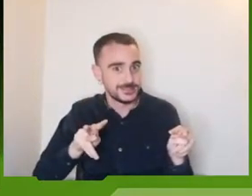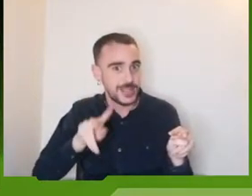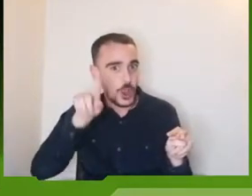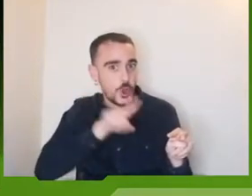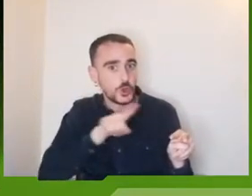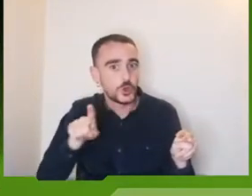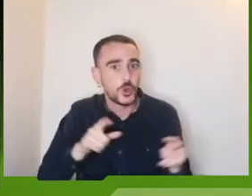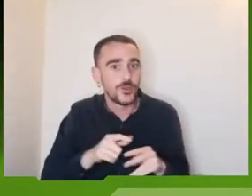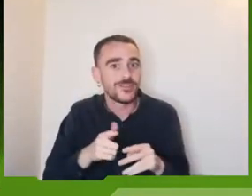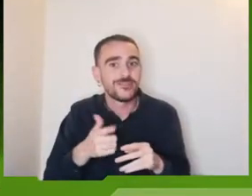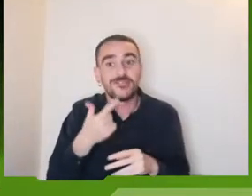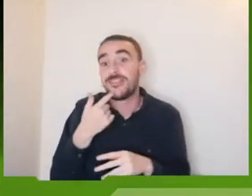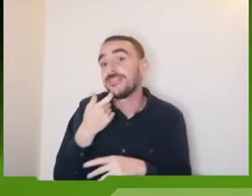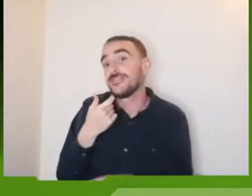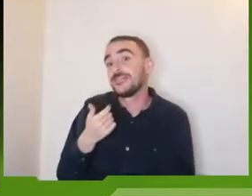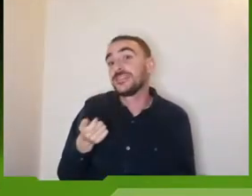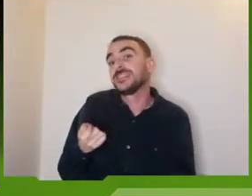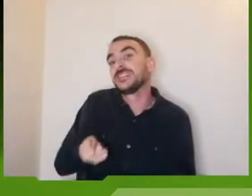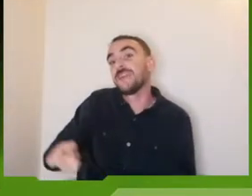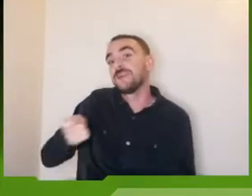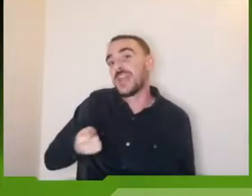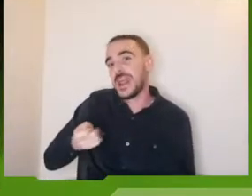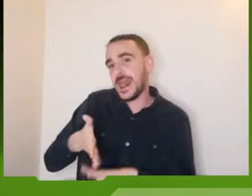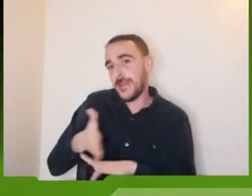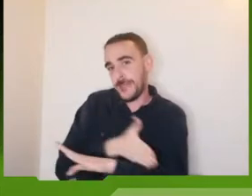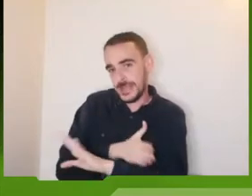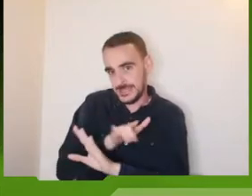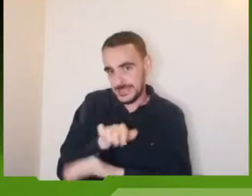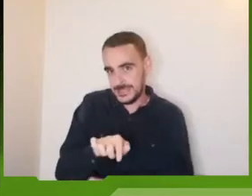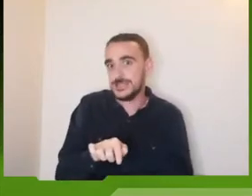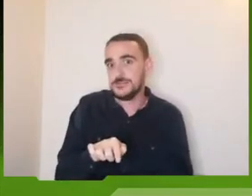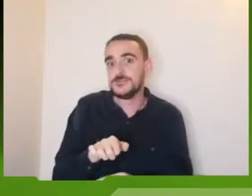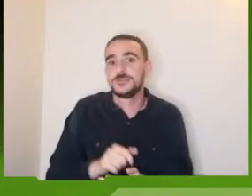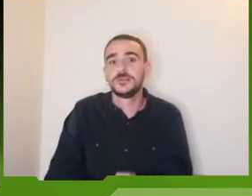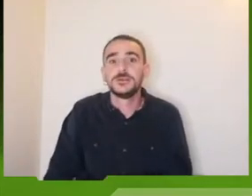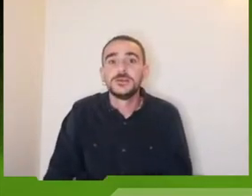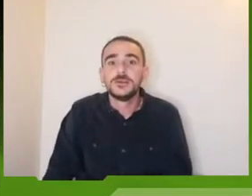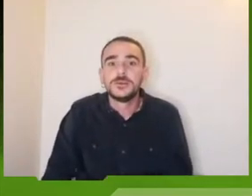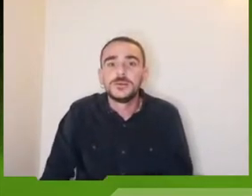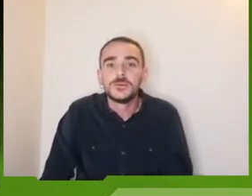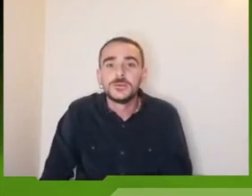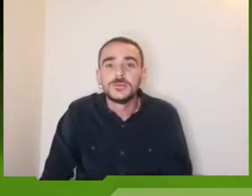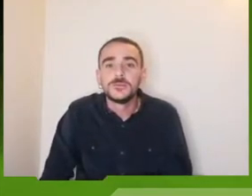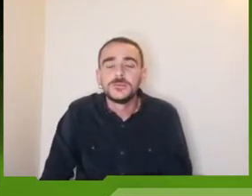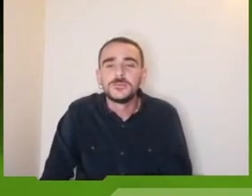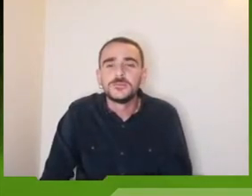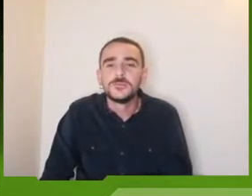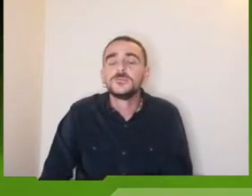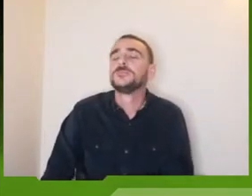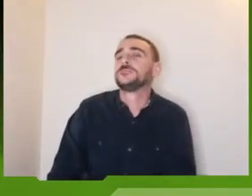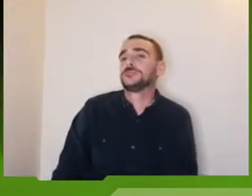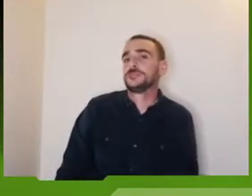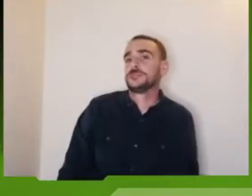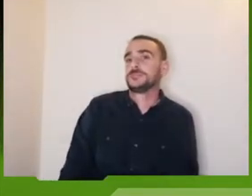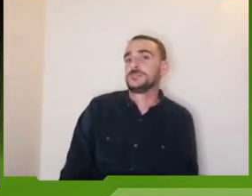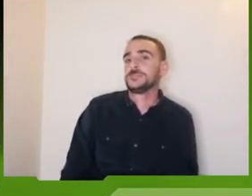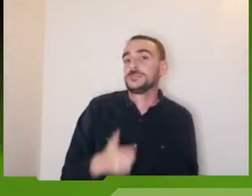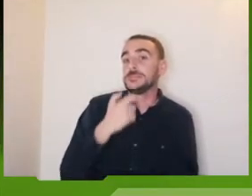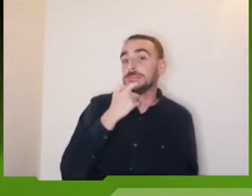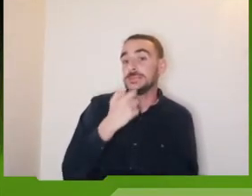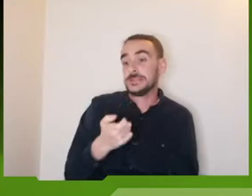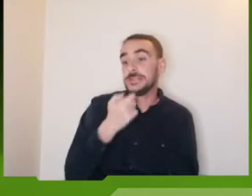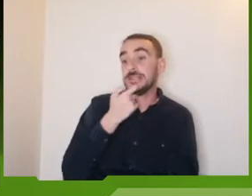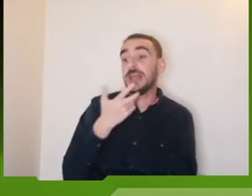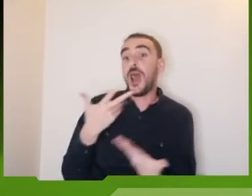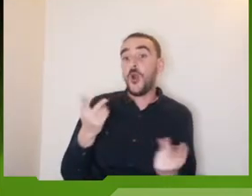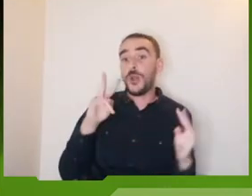freír. Sí, Bueno, está se ve bien. fuera Perdona. de plano. Pero no, no, que está fuera de plano, pero